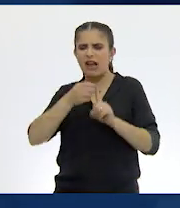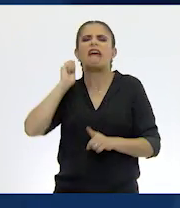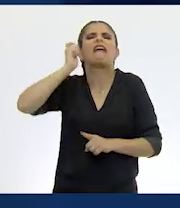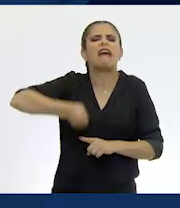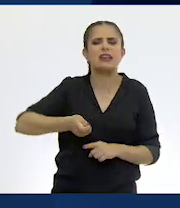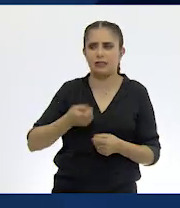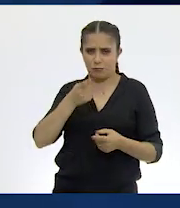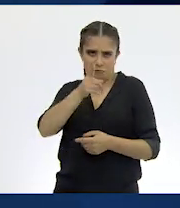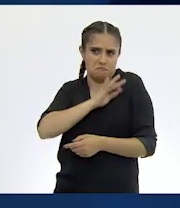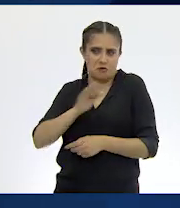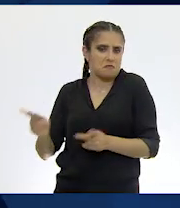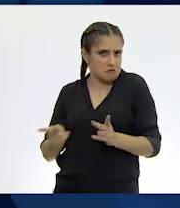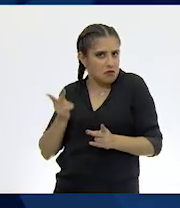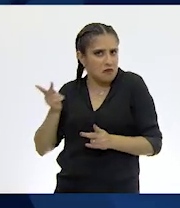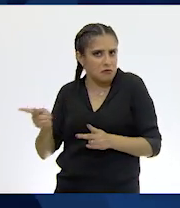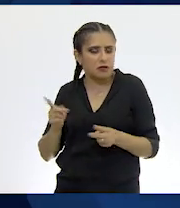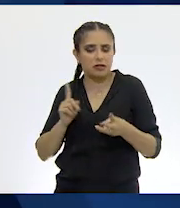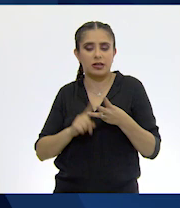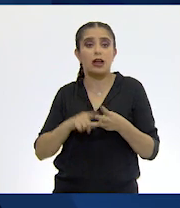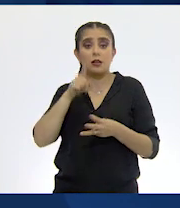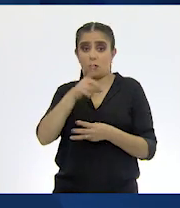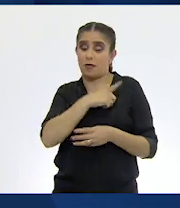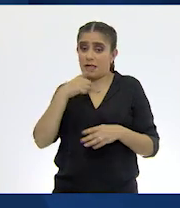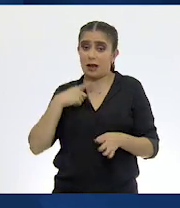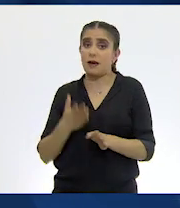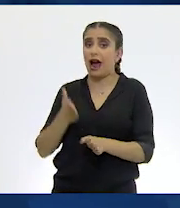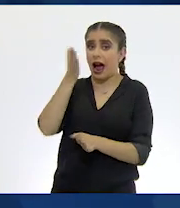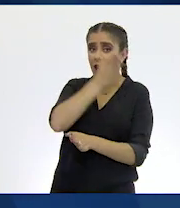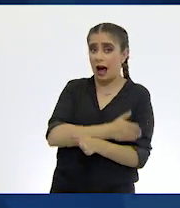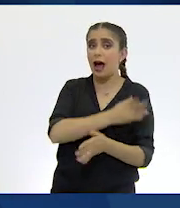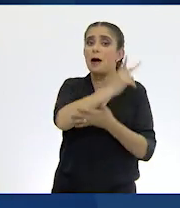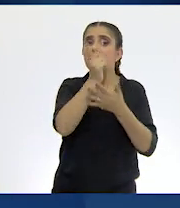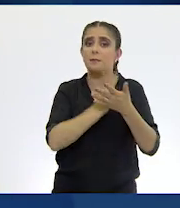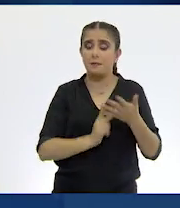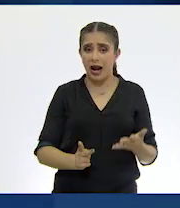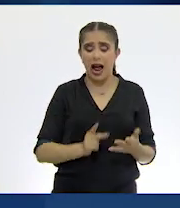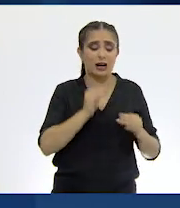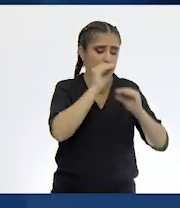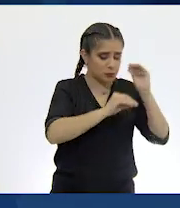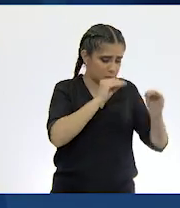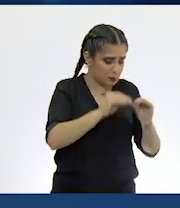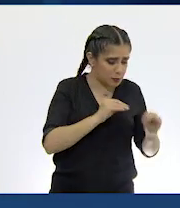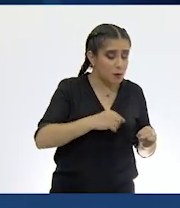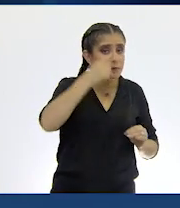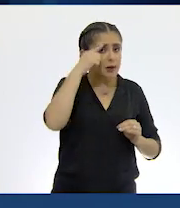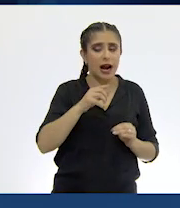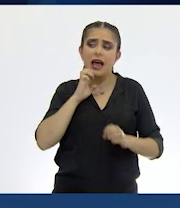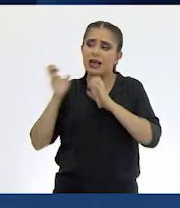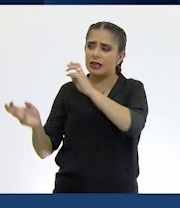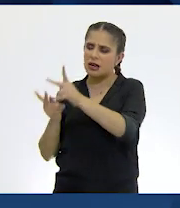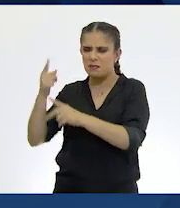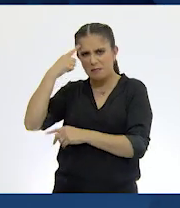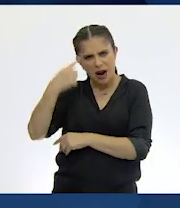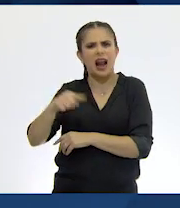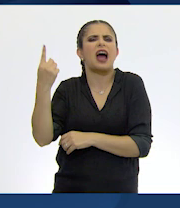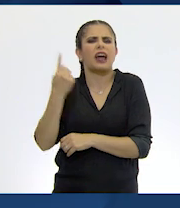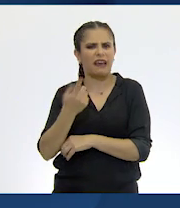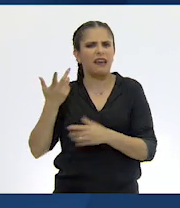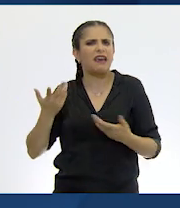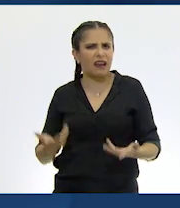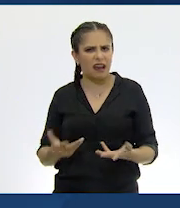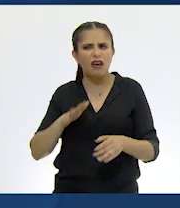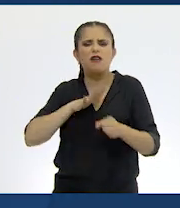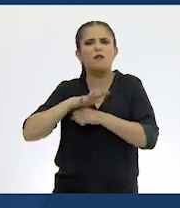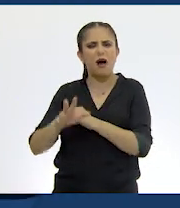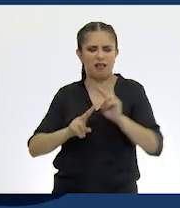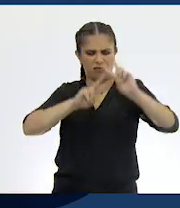Es necesario realizar un plan para la entrevista. Indica cuál será el propósito de hablar con el entrevistado. ¿Para qué se